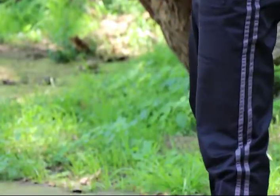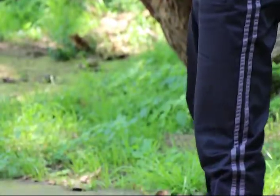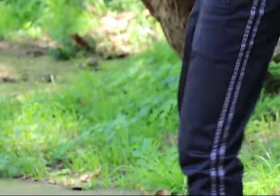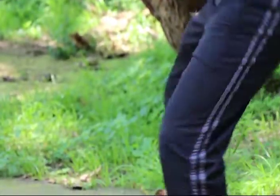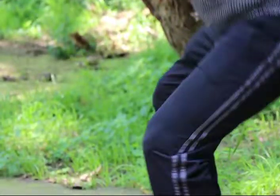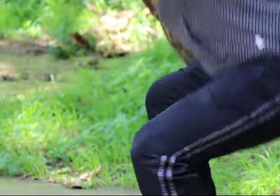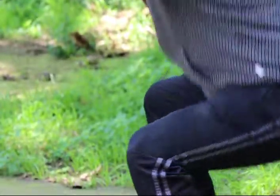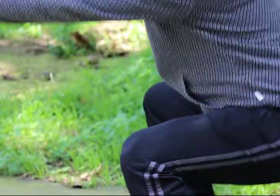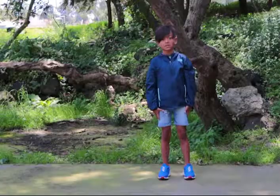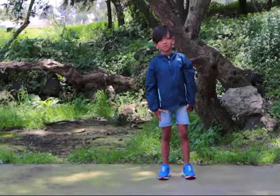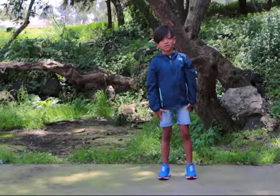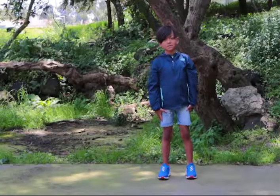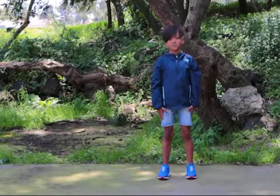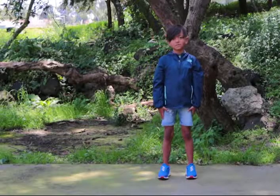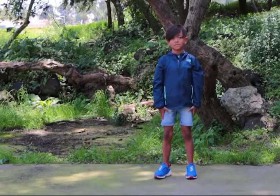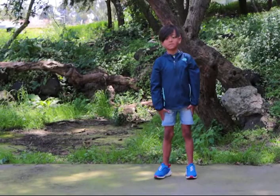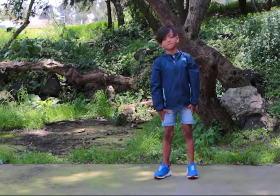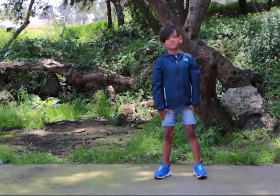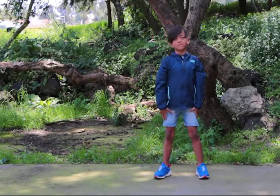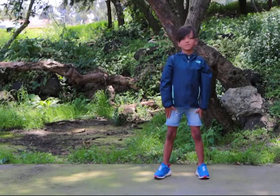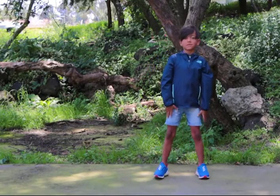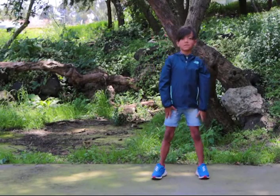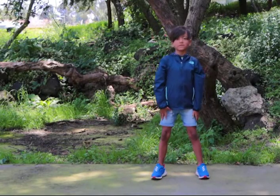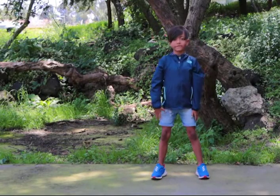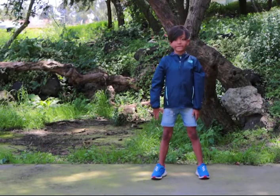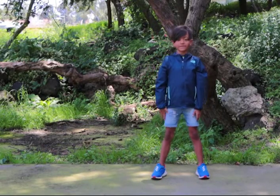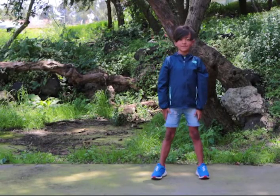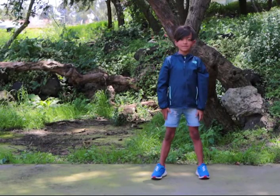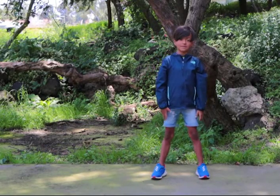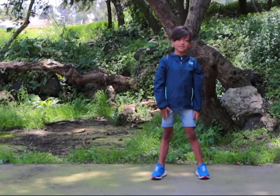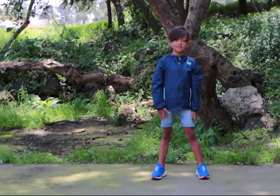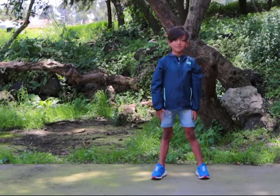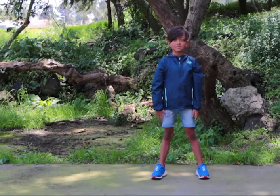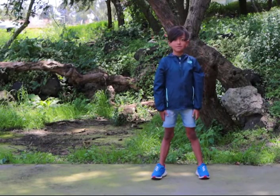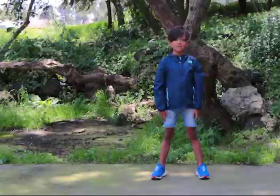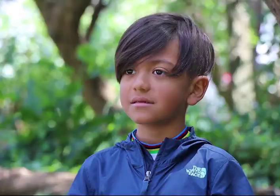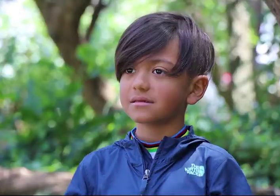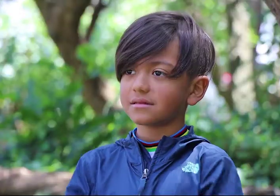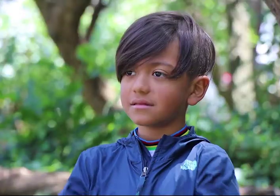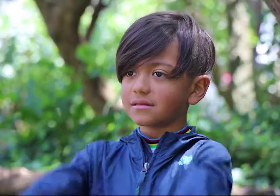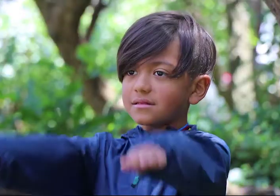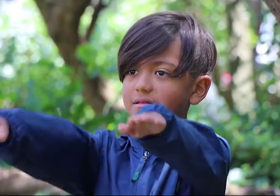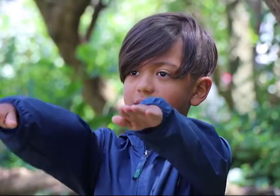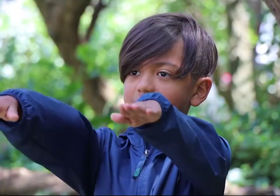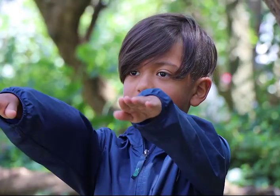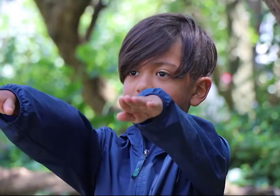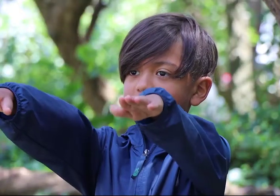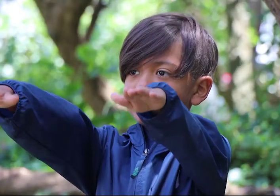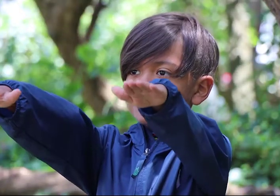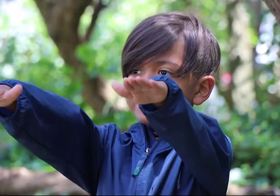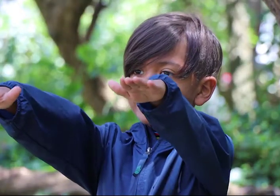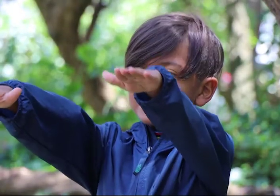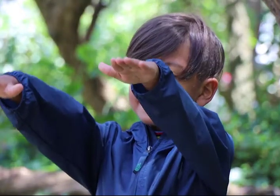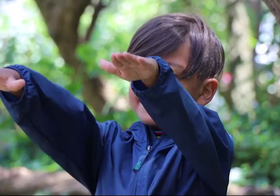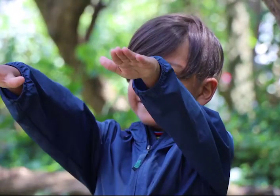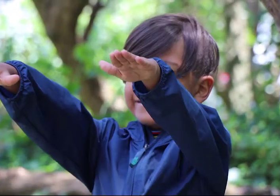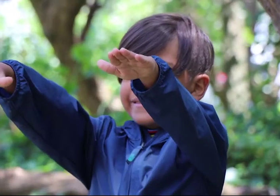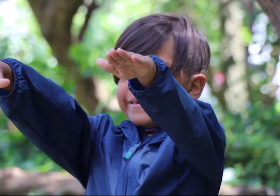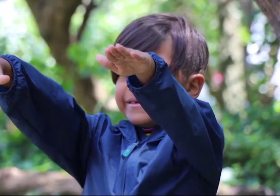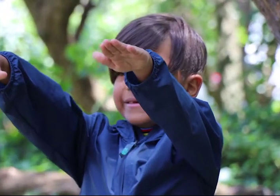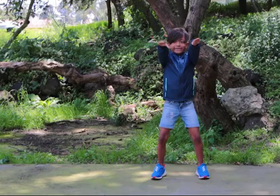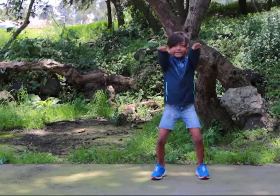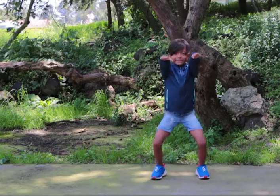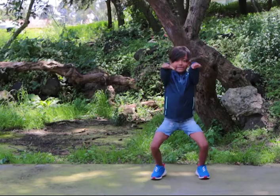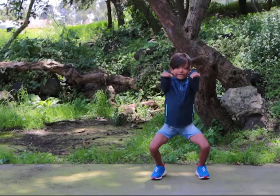Arriba, muy bien. Vamos a abrir nuestro compás, levamos los brazos y vamos a trabajar la